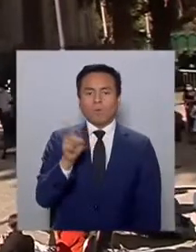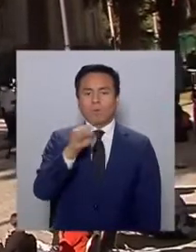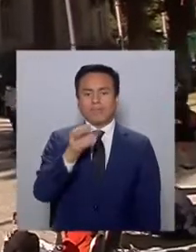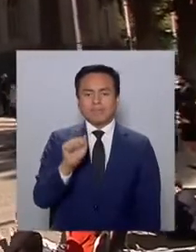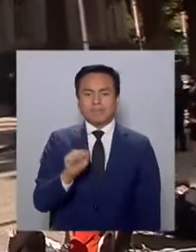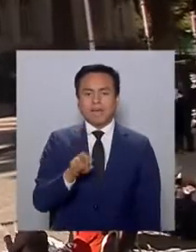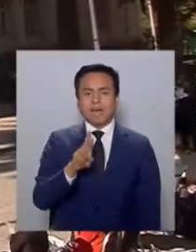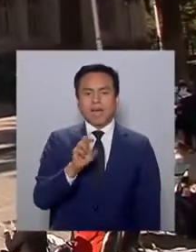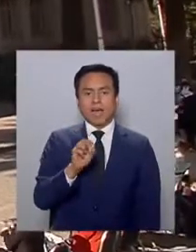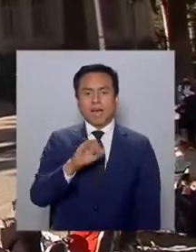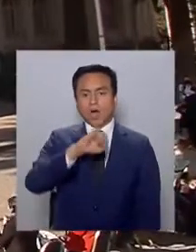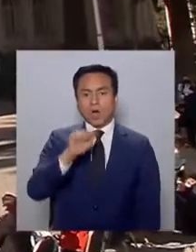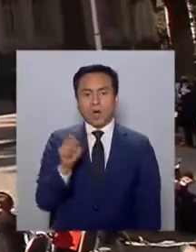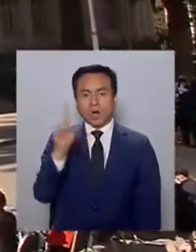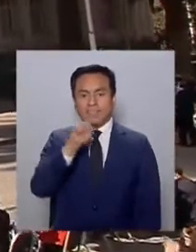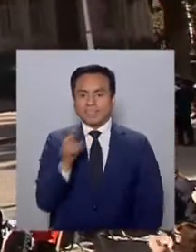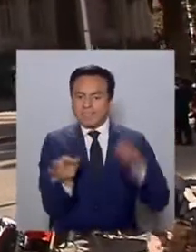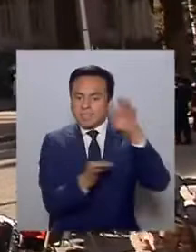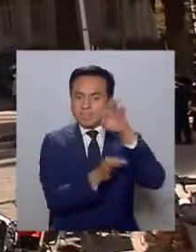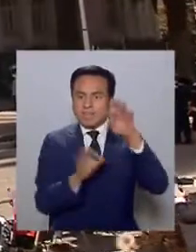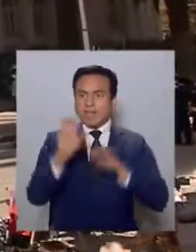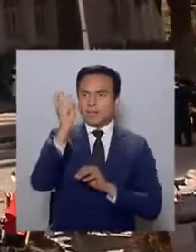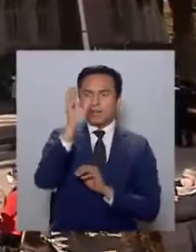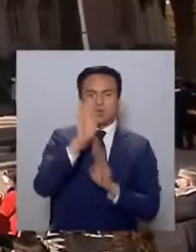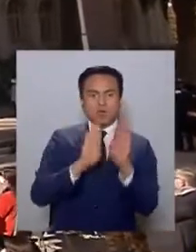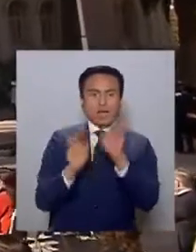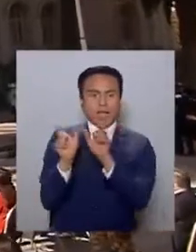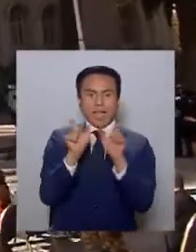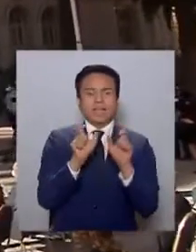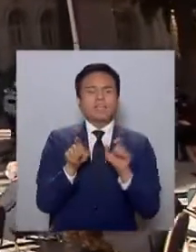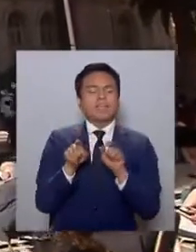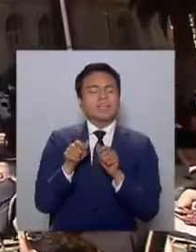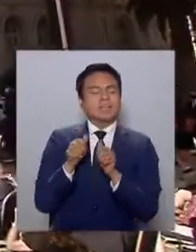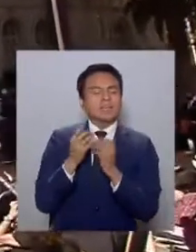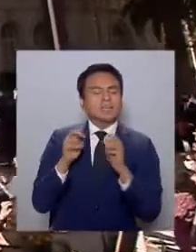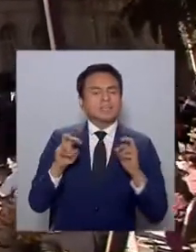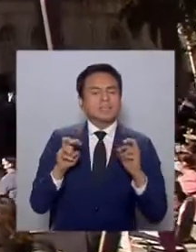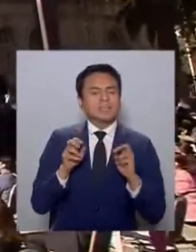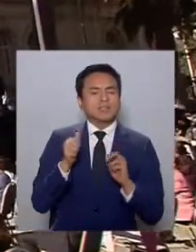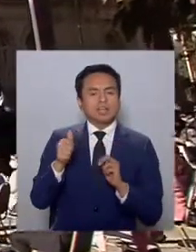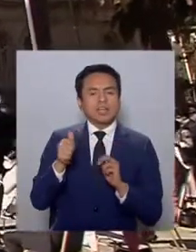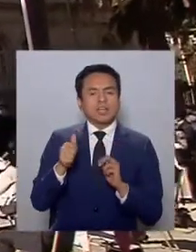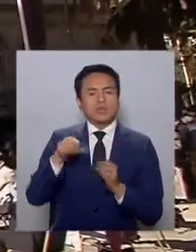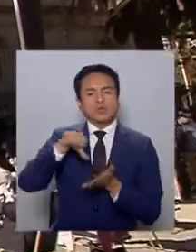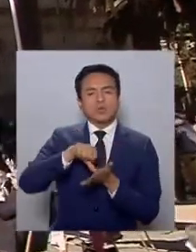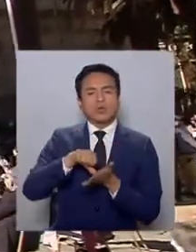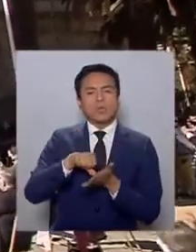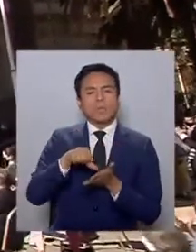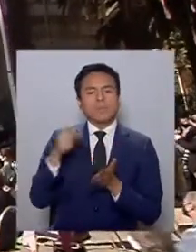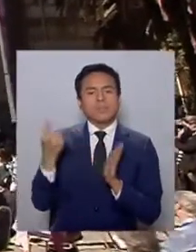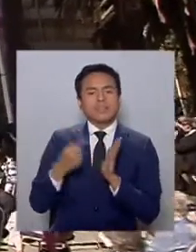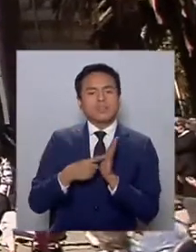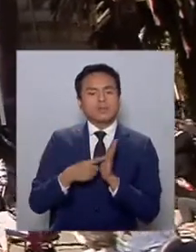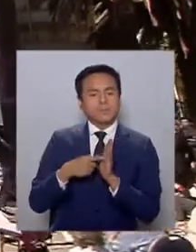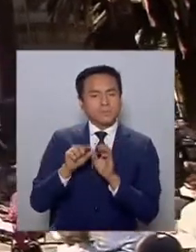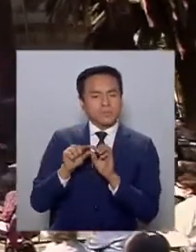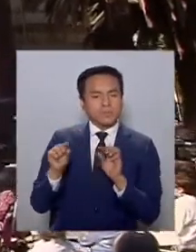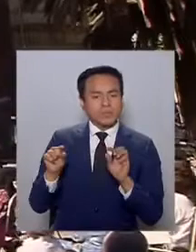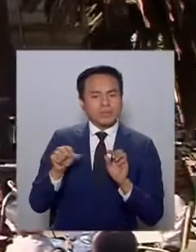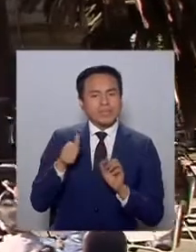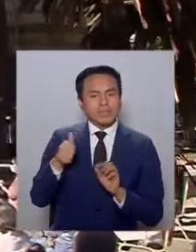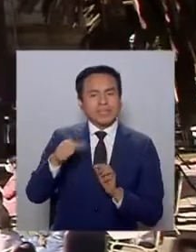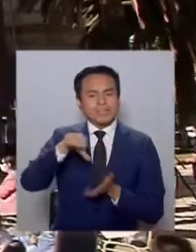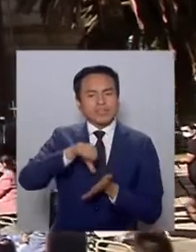Maisa Rojas es física y climatóloga, directora del Núcleo Milenio Paleoclima y directora del Centro